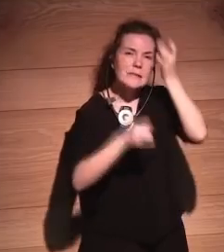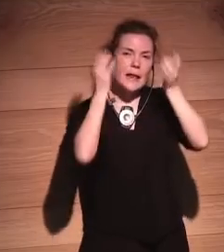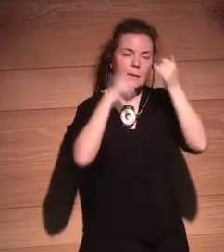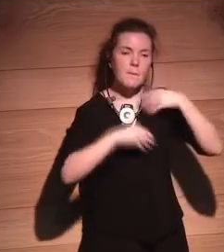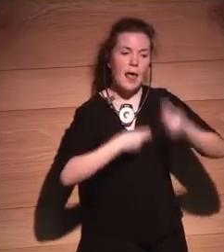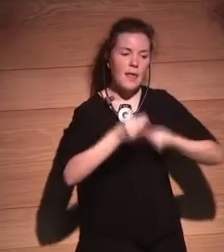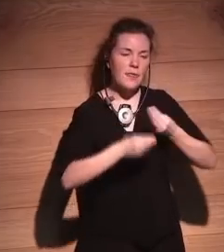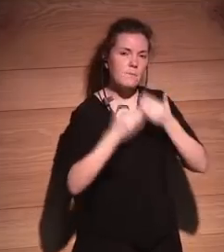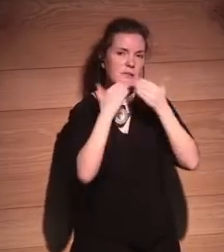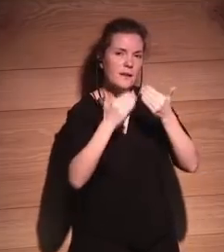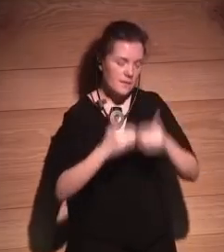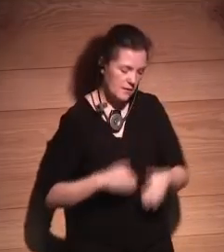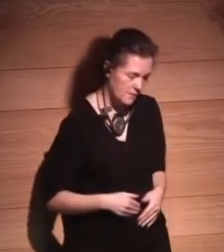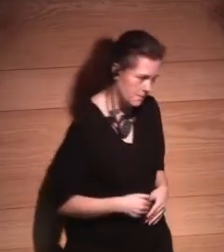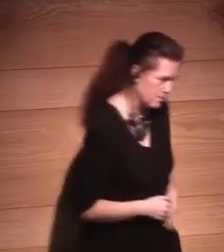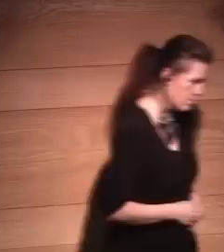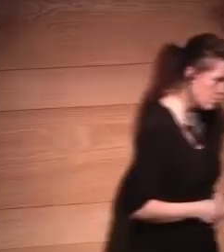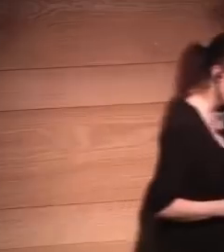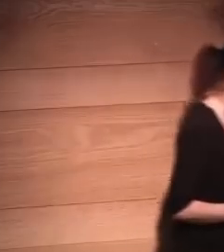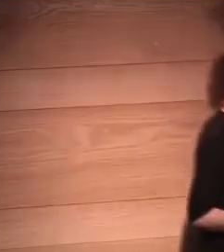hacerlo. Muchas gracias.